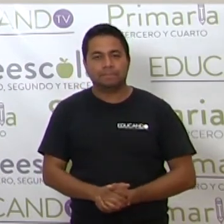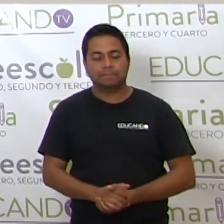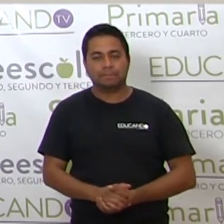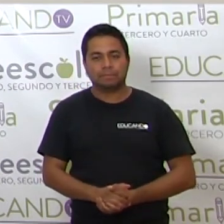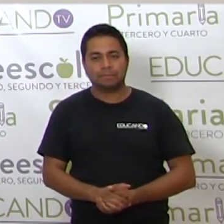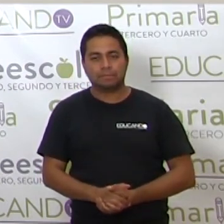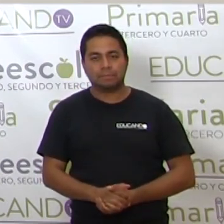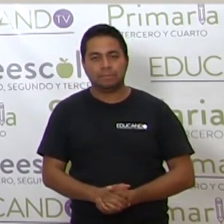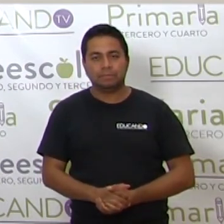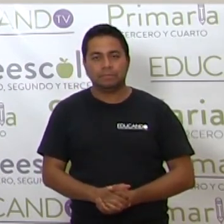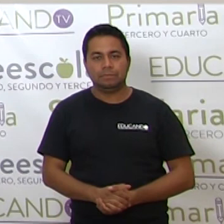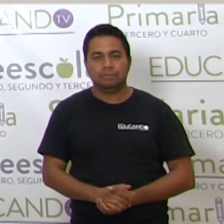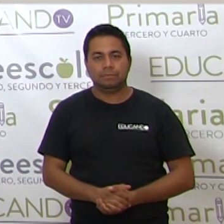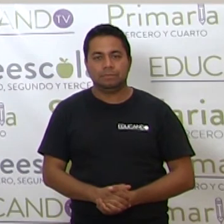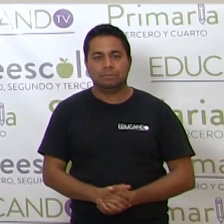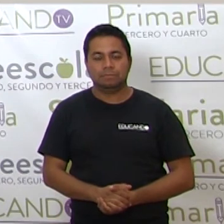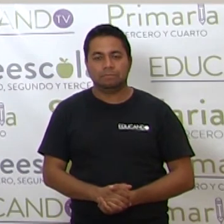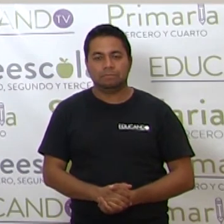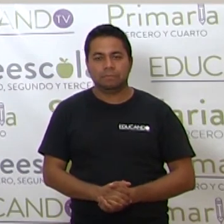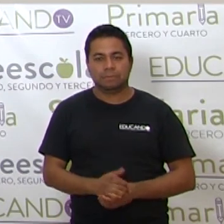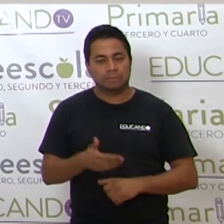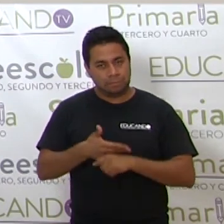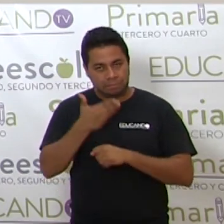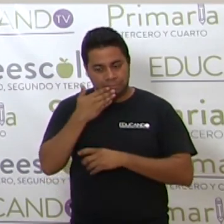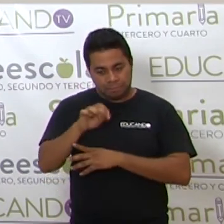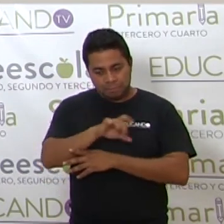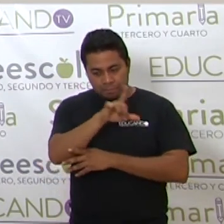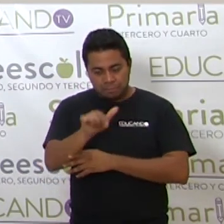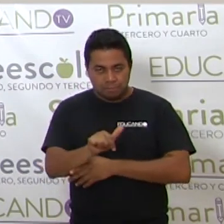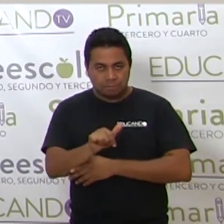fin muy requetebién luego